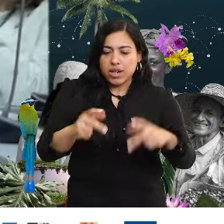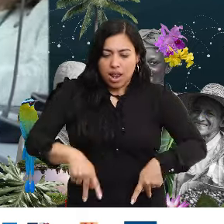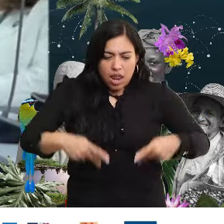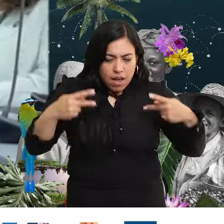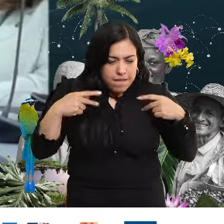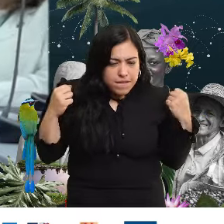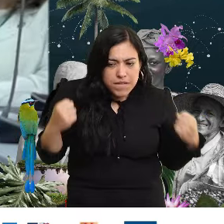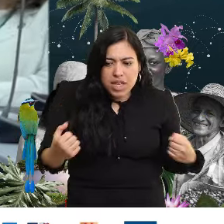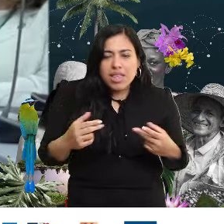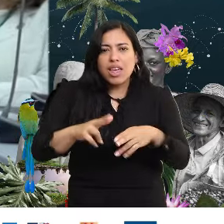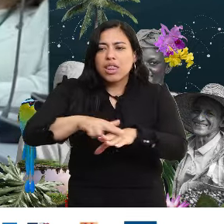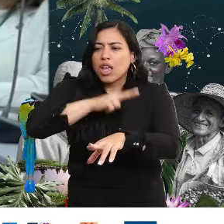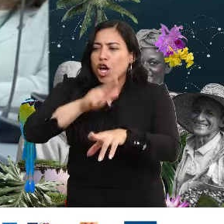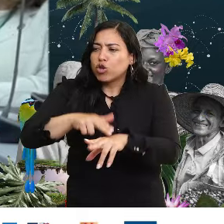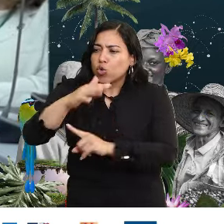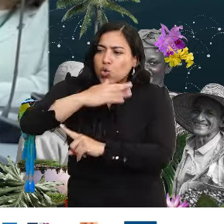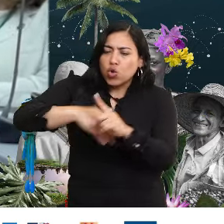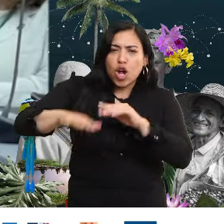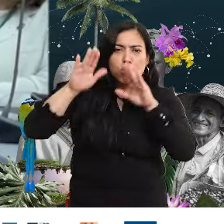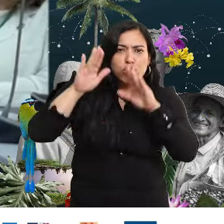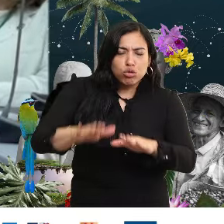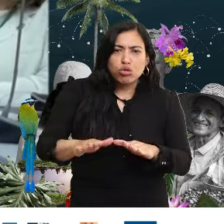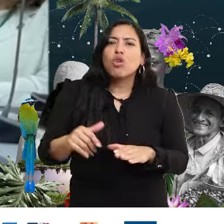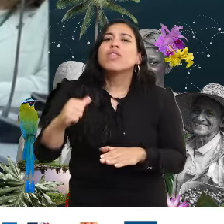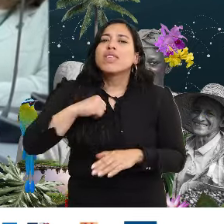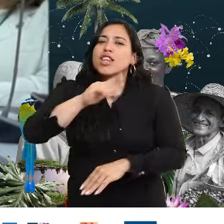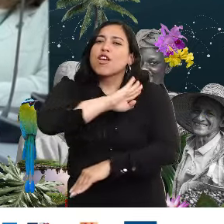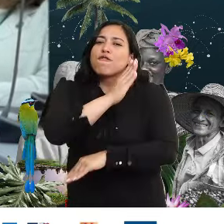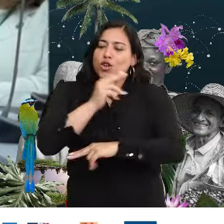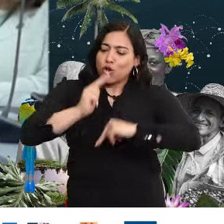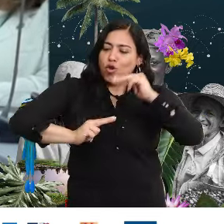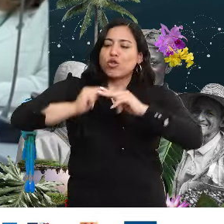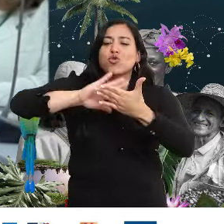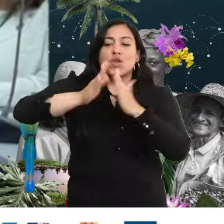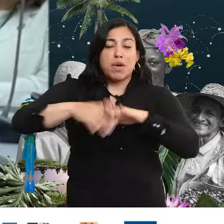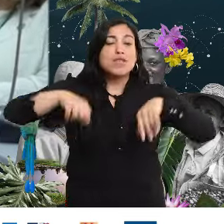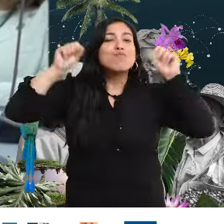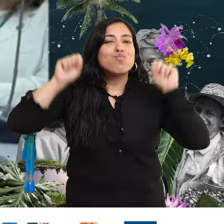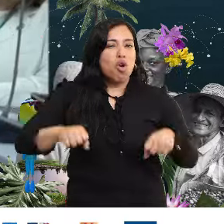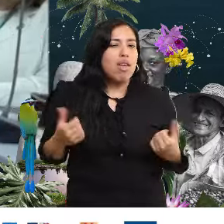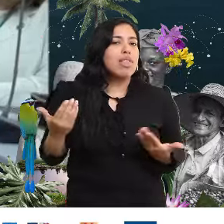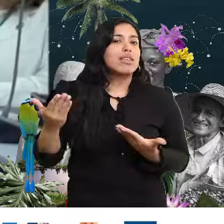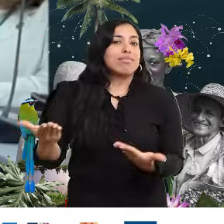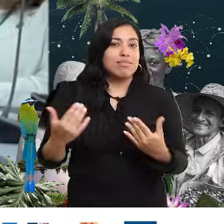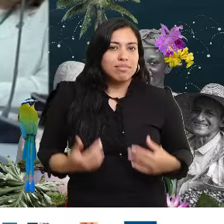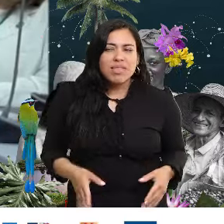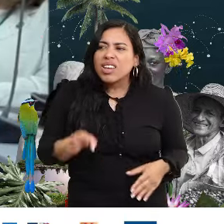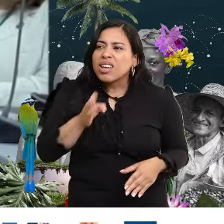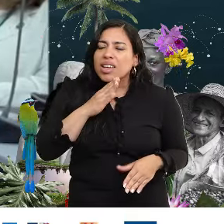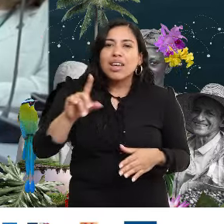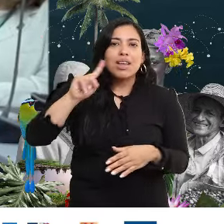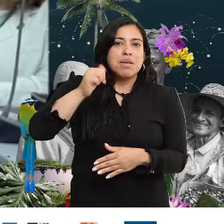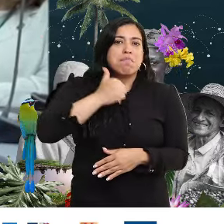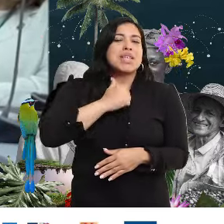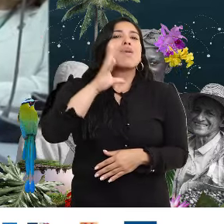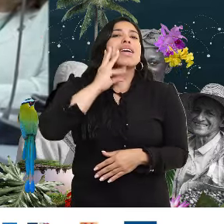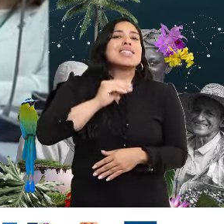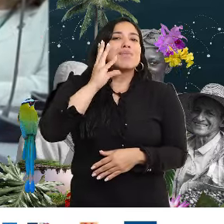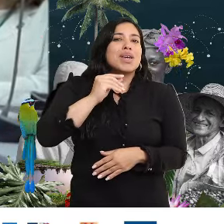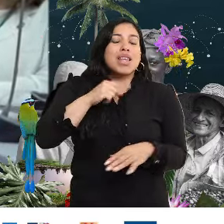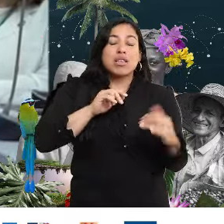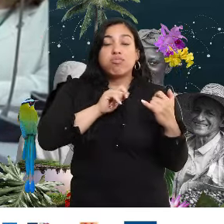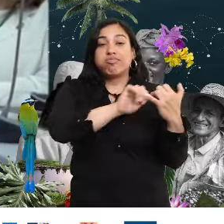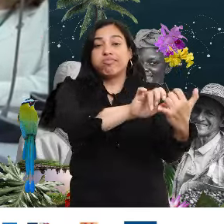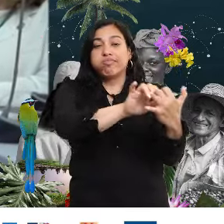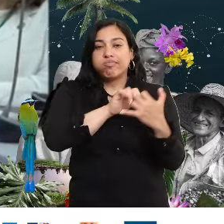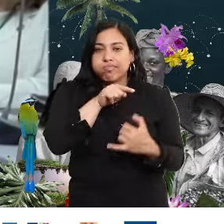la fuerza de la naturaleza, sí tiene la fuerza de construir paz. Eso también nos lo ha enseñado nuestra propia experiencia del conflicto